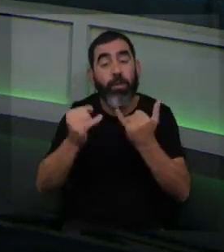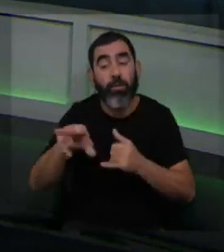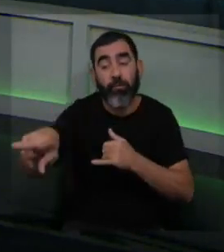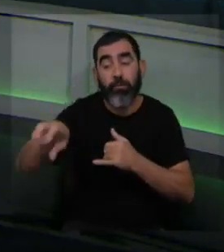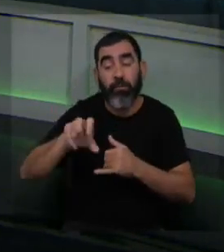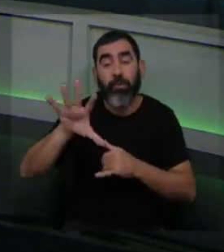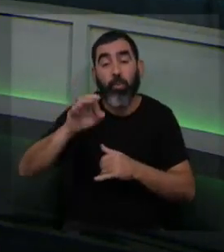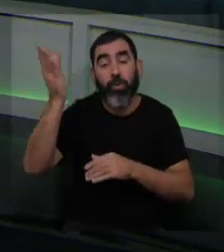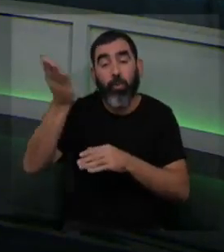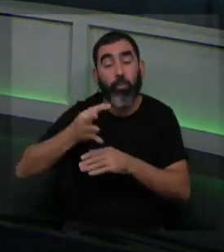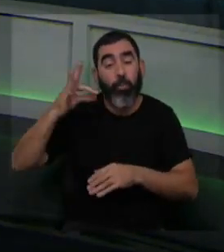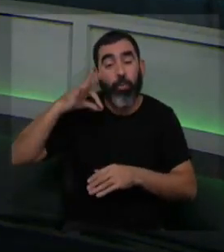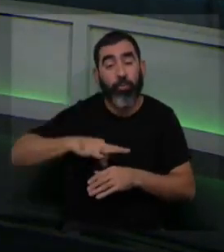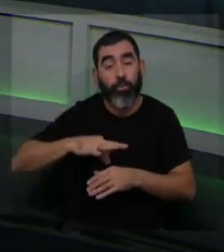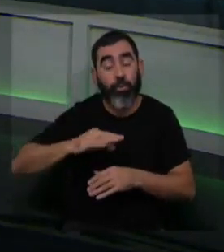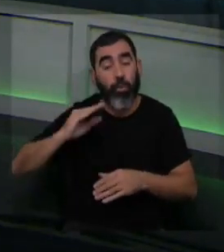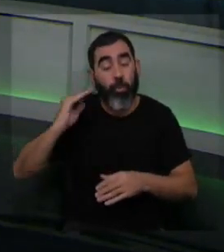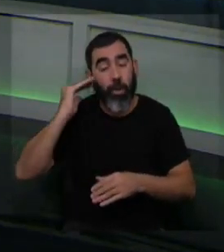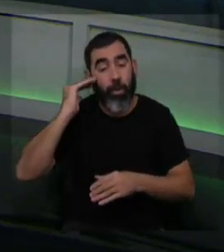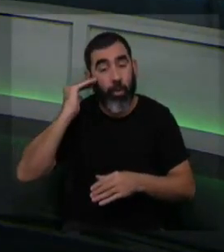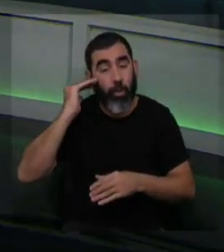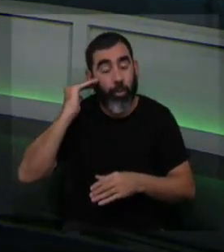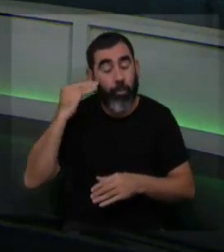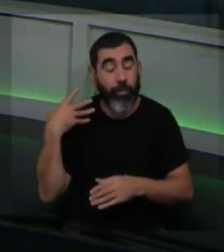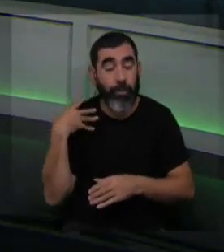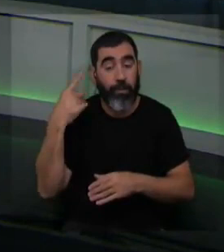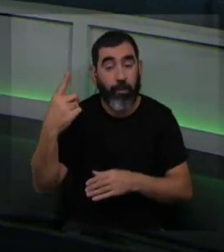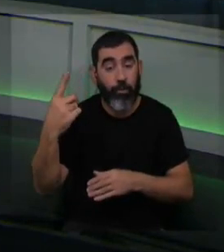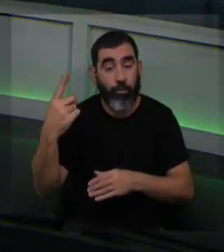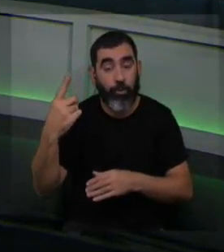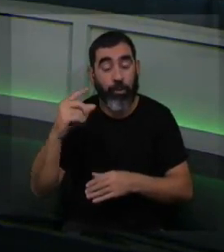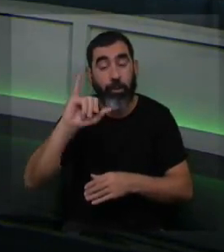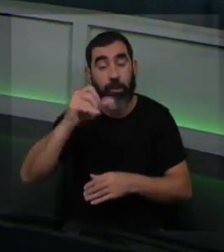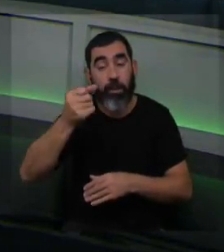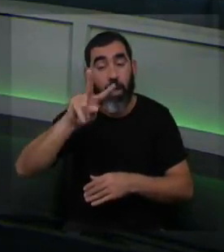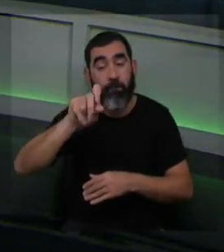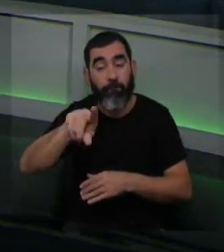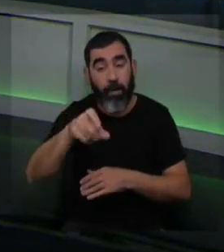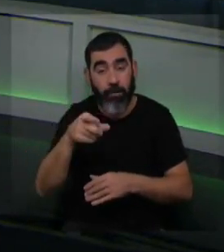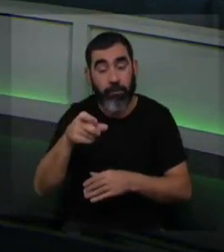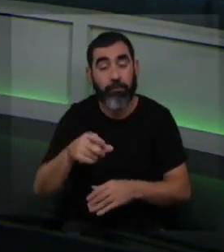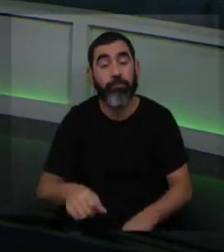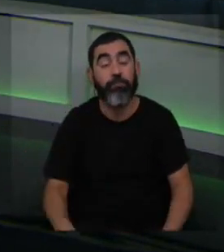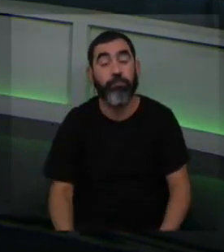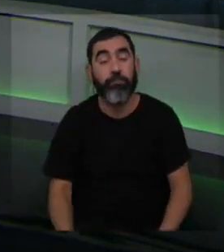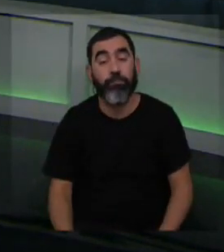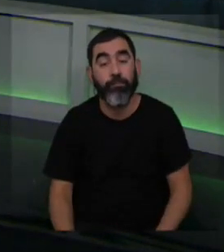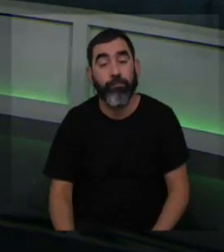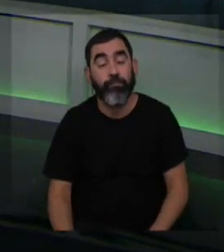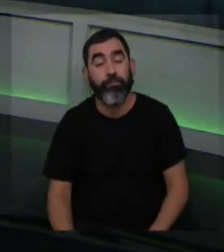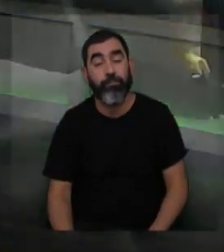del 50% de haberes impuesta por la Dirección General de Secundaria al exdirector del IABA, Leonardo Ruiz